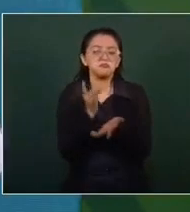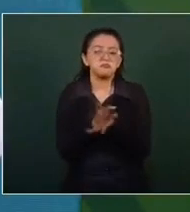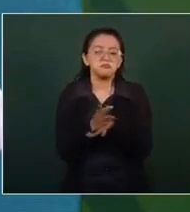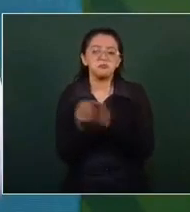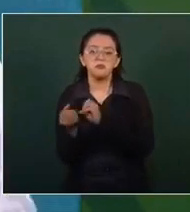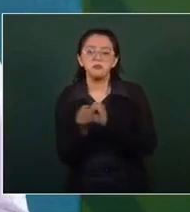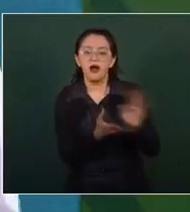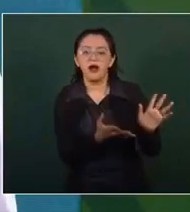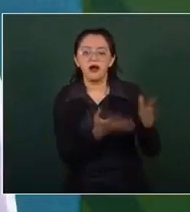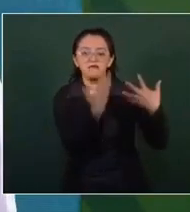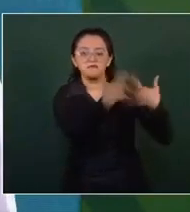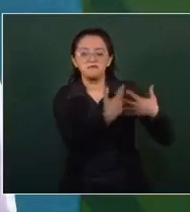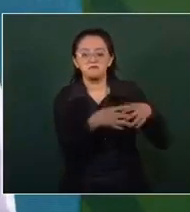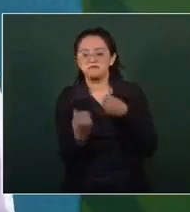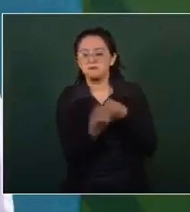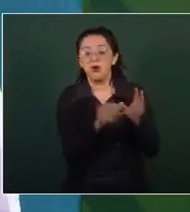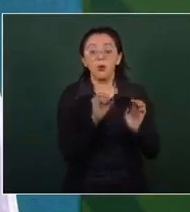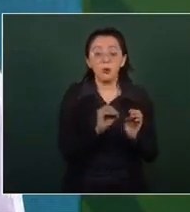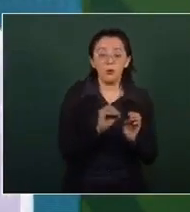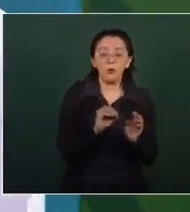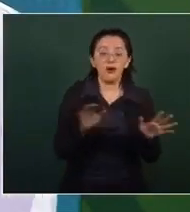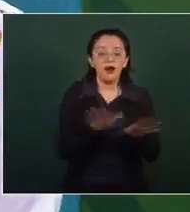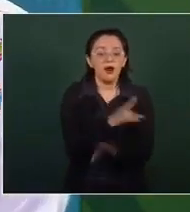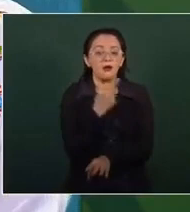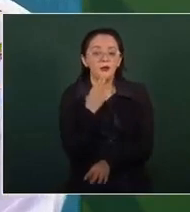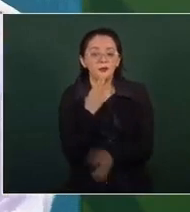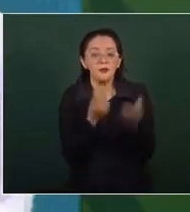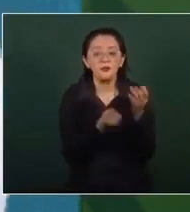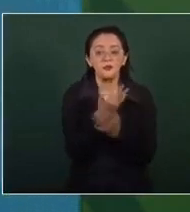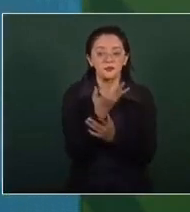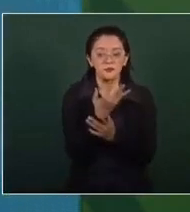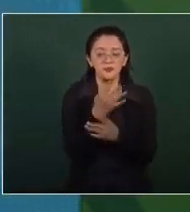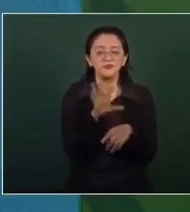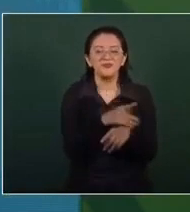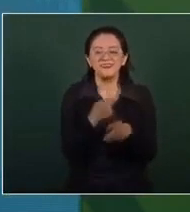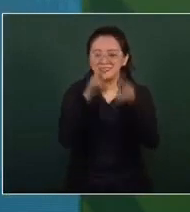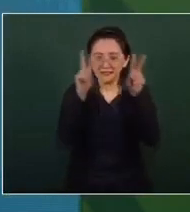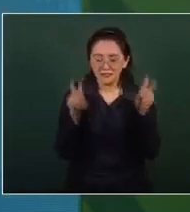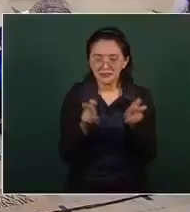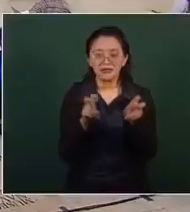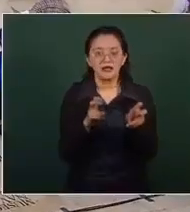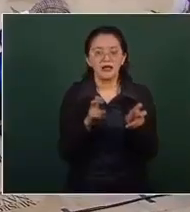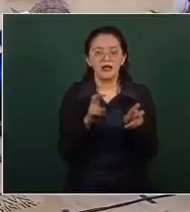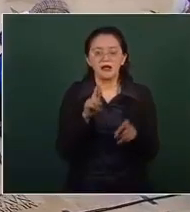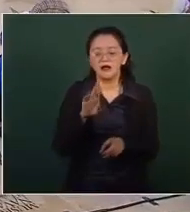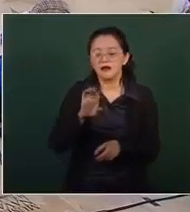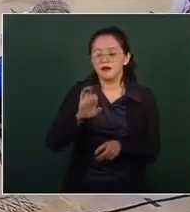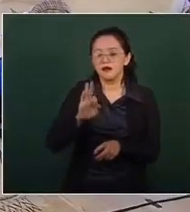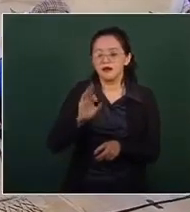o subutilizarlas, porque lo que hicieron con la llamada reforma energética,